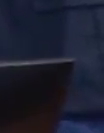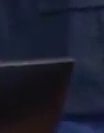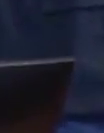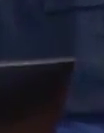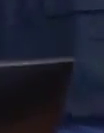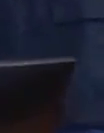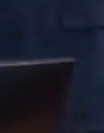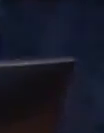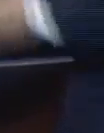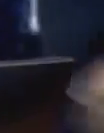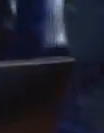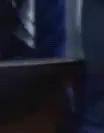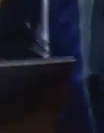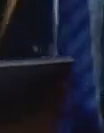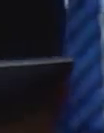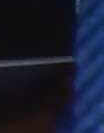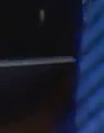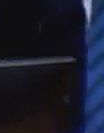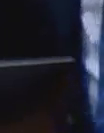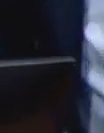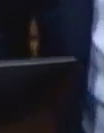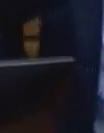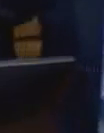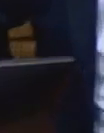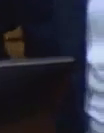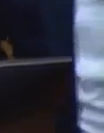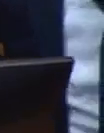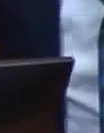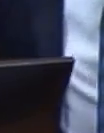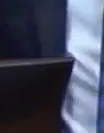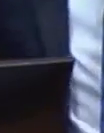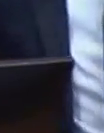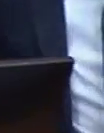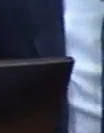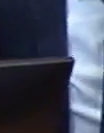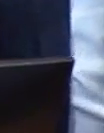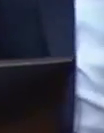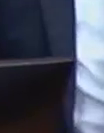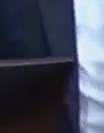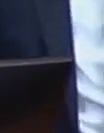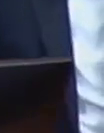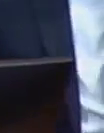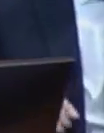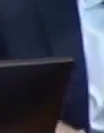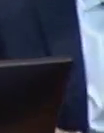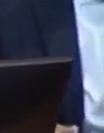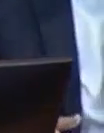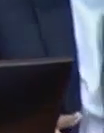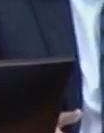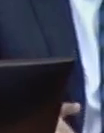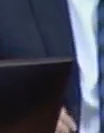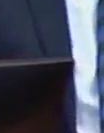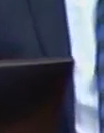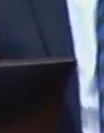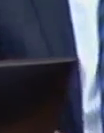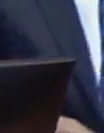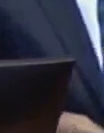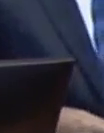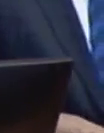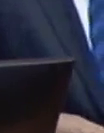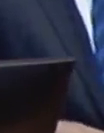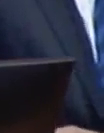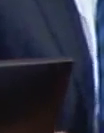paper que señalaba que no hay peor castigo para una